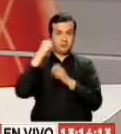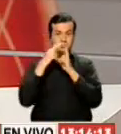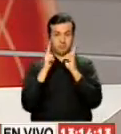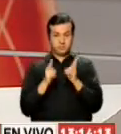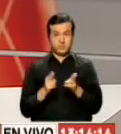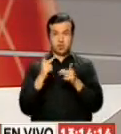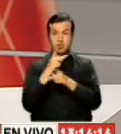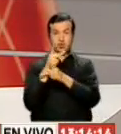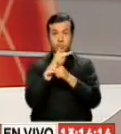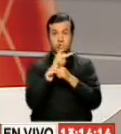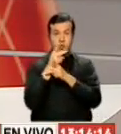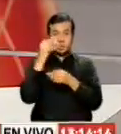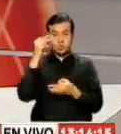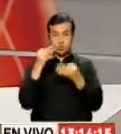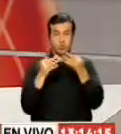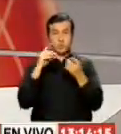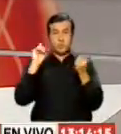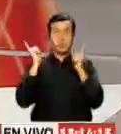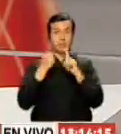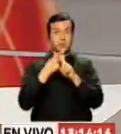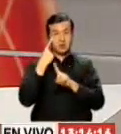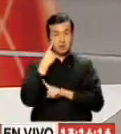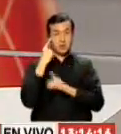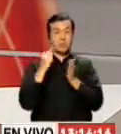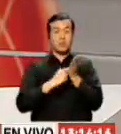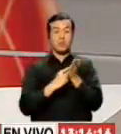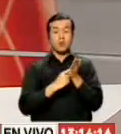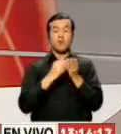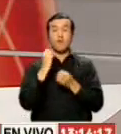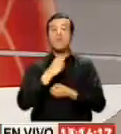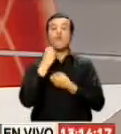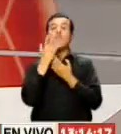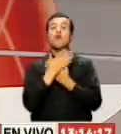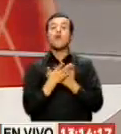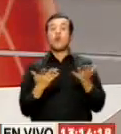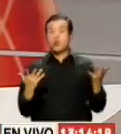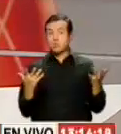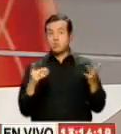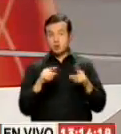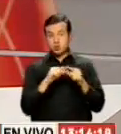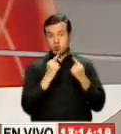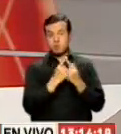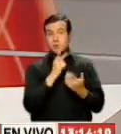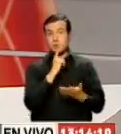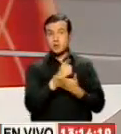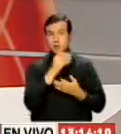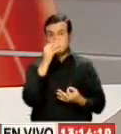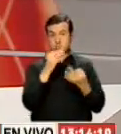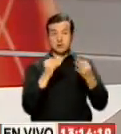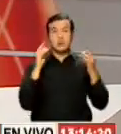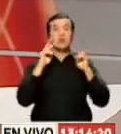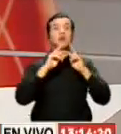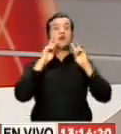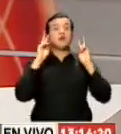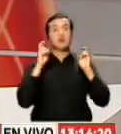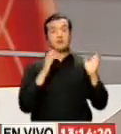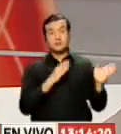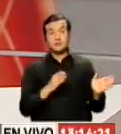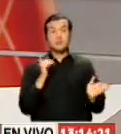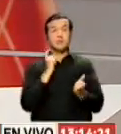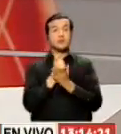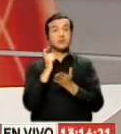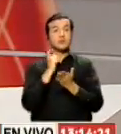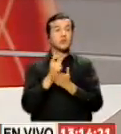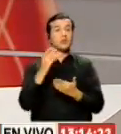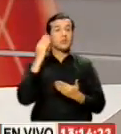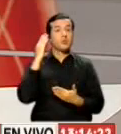de la Judicatura presentó el primer borrador del informe efectuado por la Mesa de la Verdad y Justicia en torno a casos de persecución